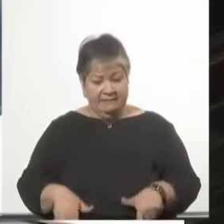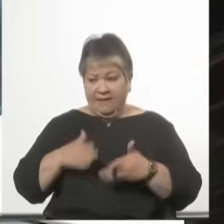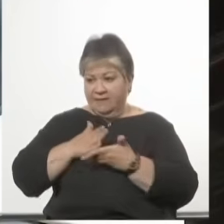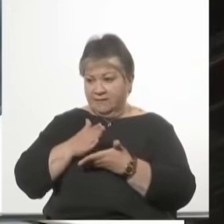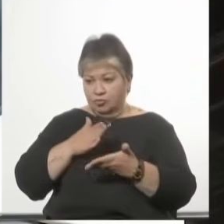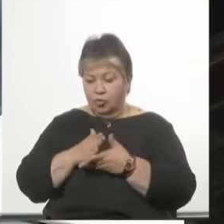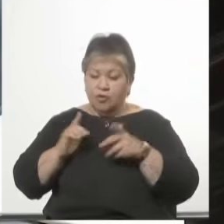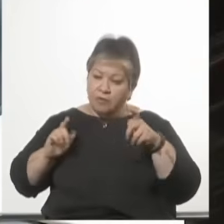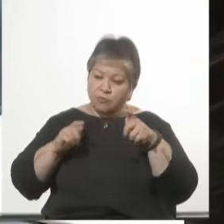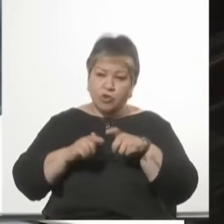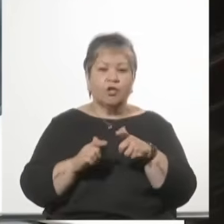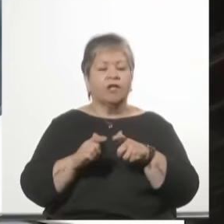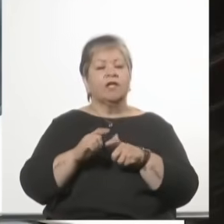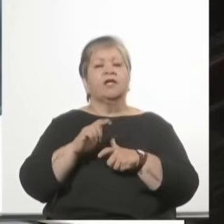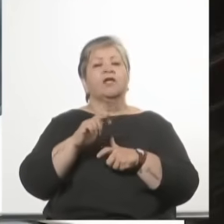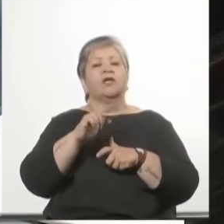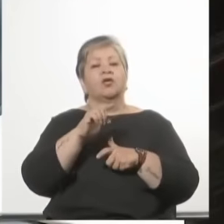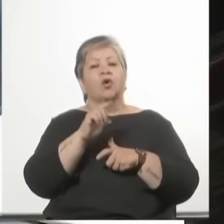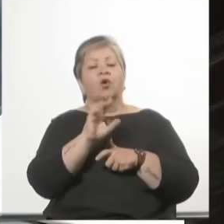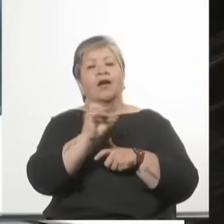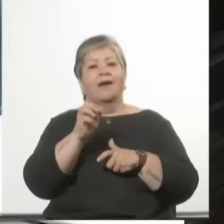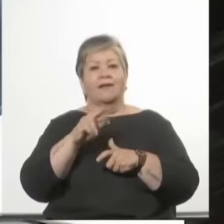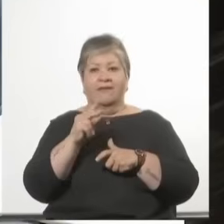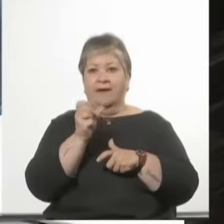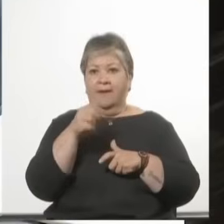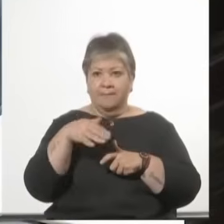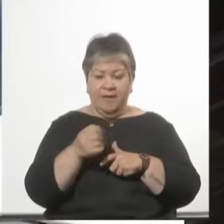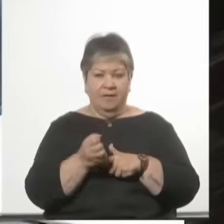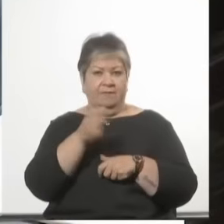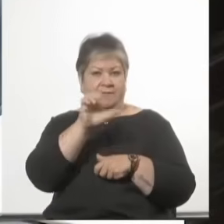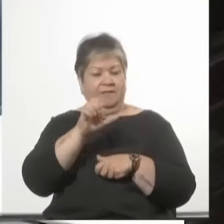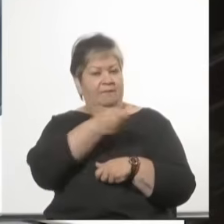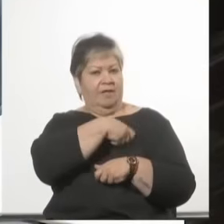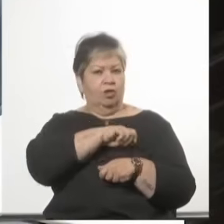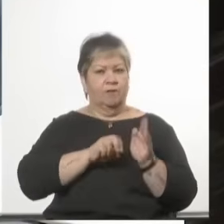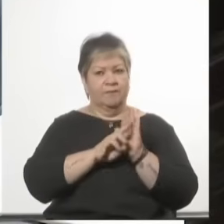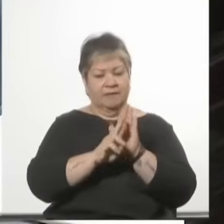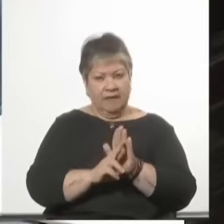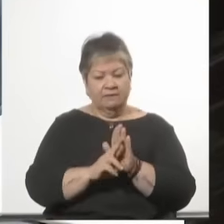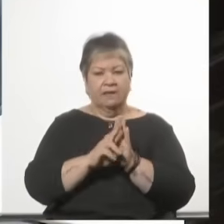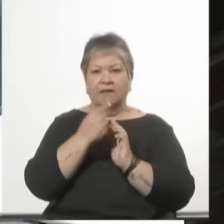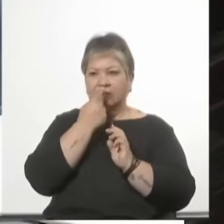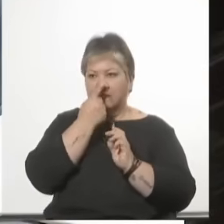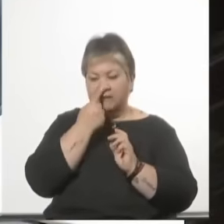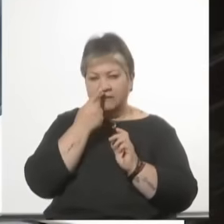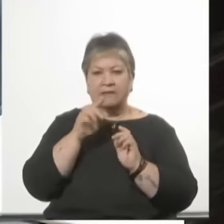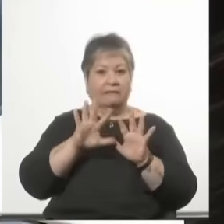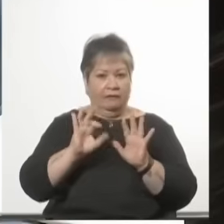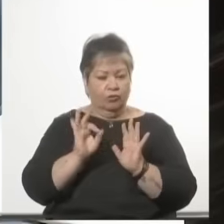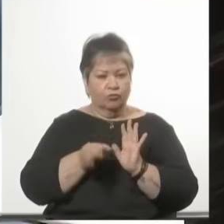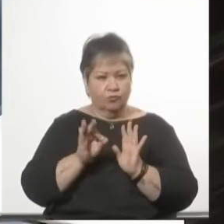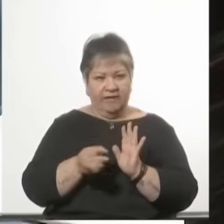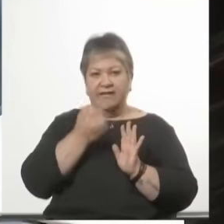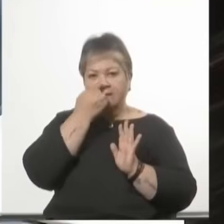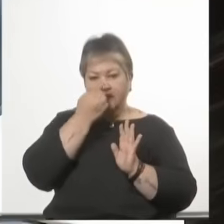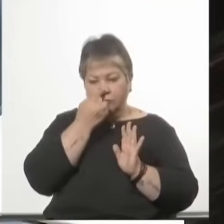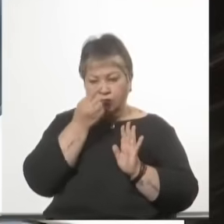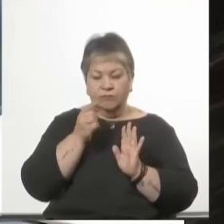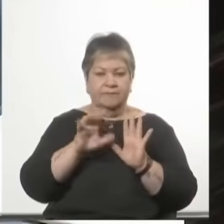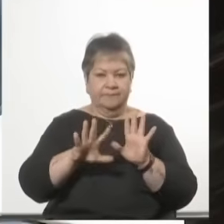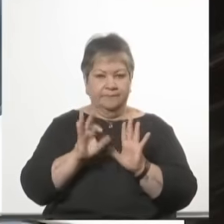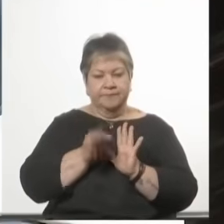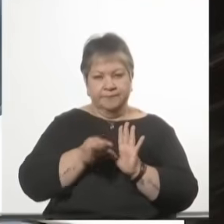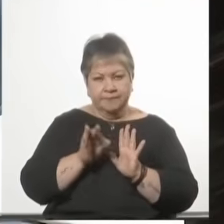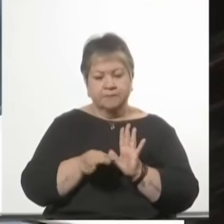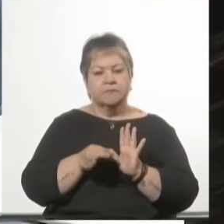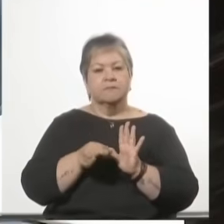se reunieron con el señor Francisco Cardama y manifestó interés el 10 de octubre, reitero,